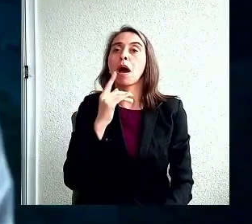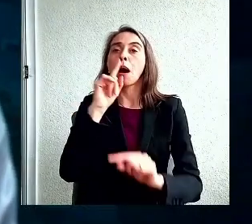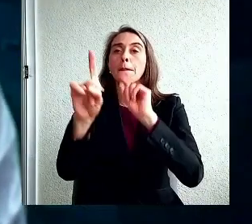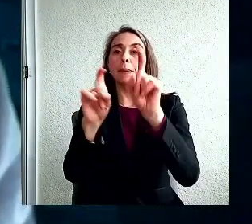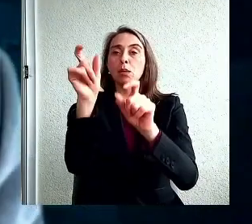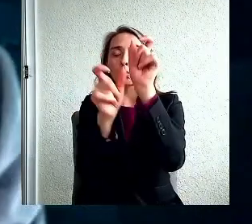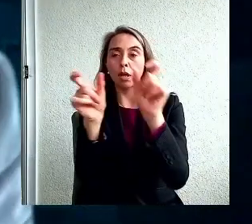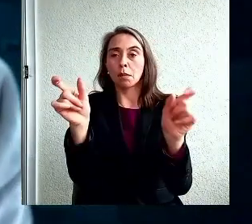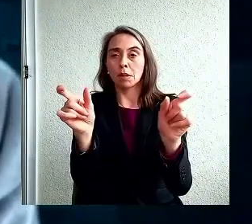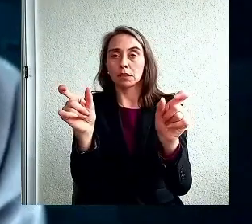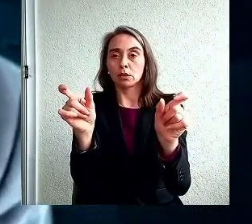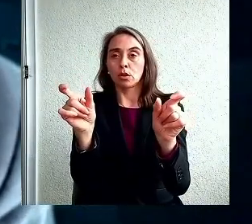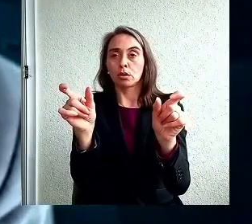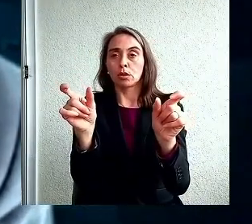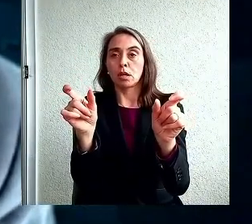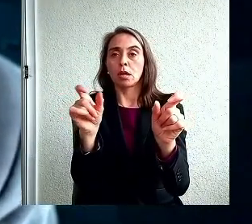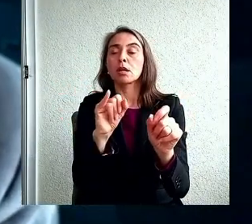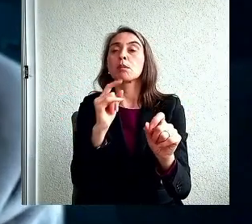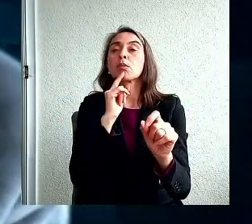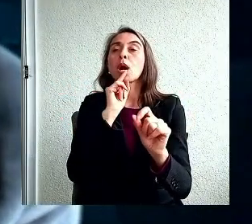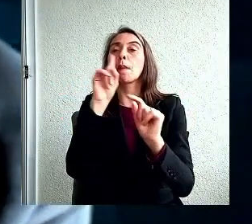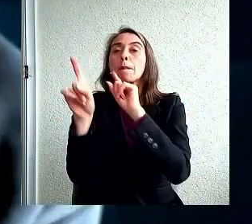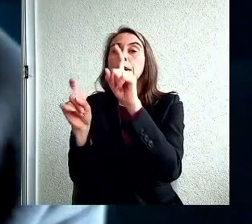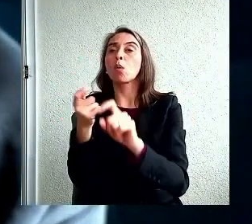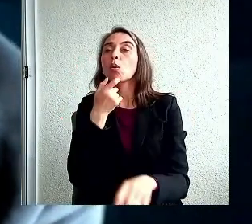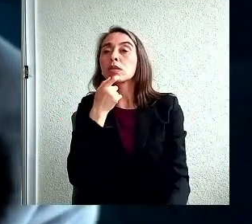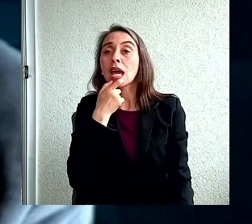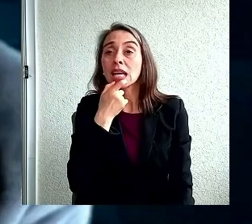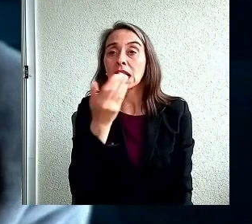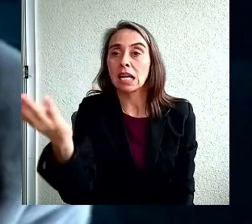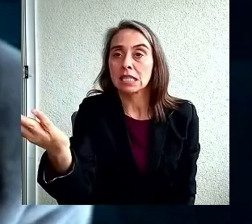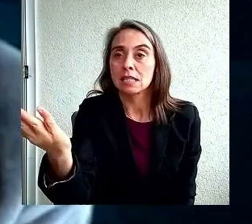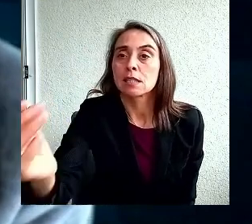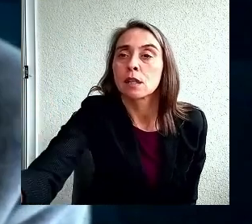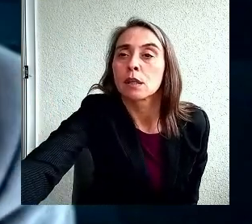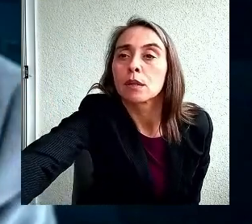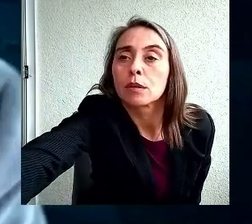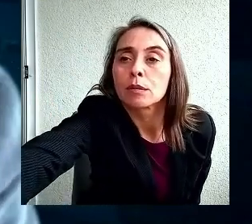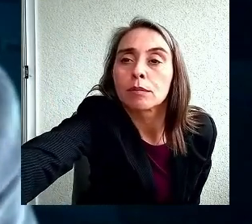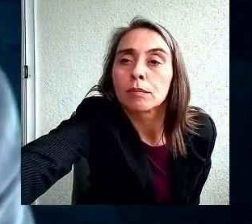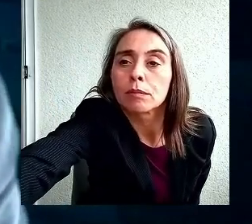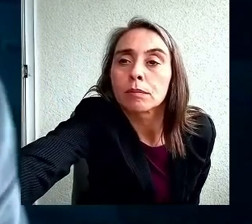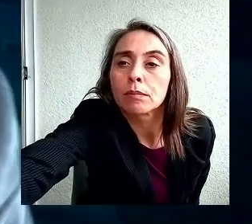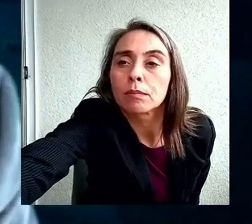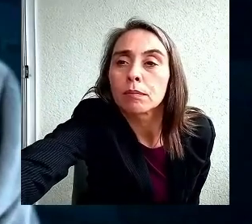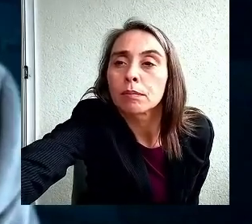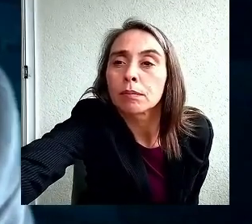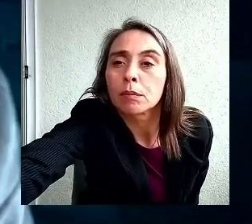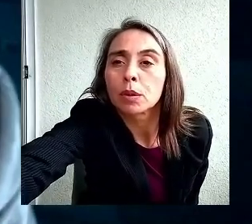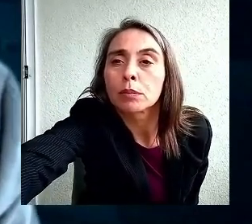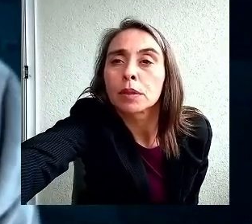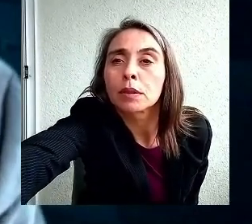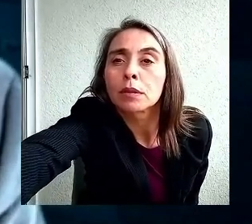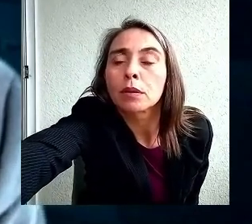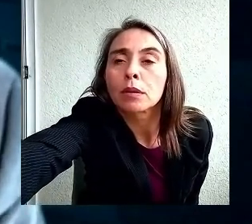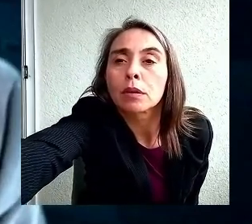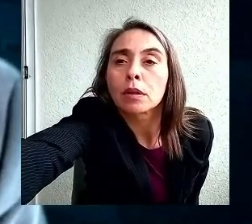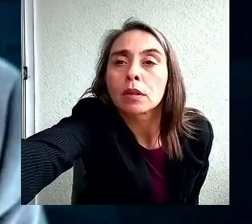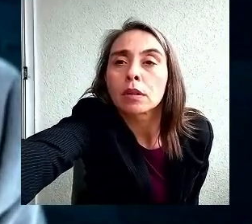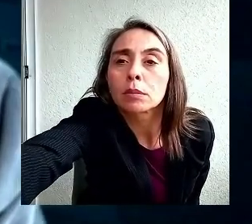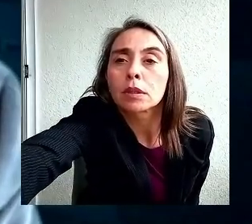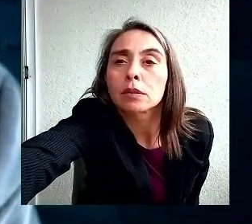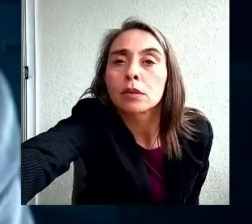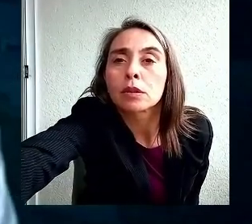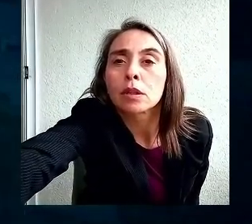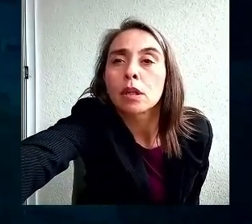cuando tengamos preguntas en inglés, te daré la pregunta. Entonces a castellano. Hemos recibido varias preguntas